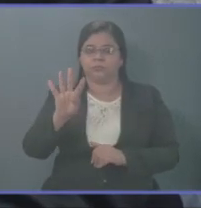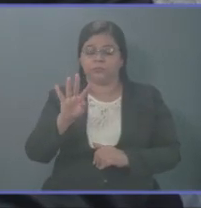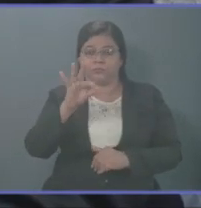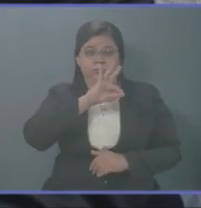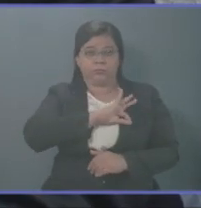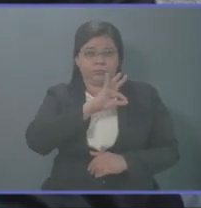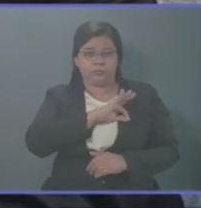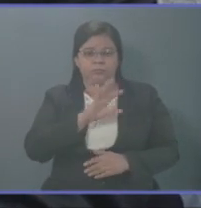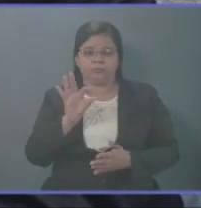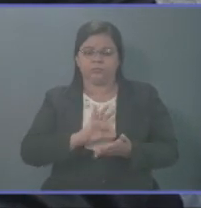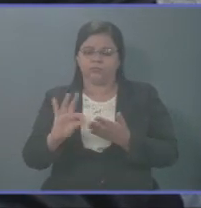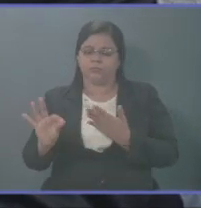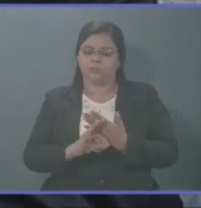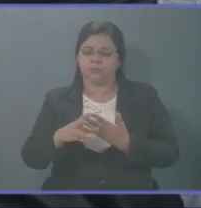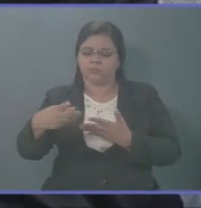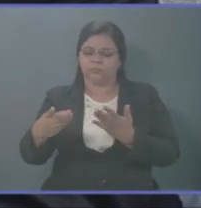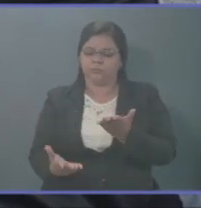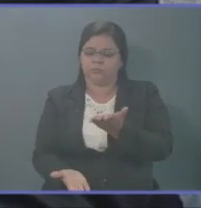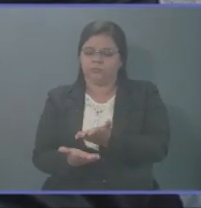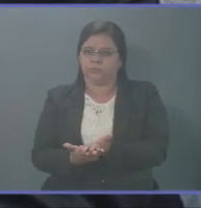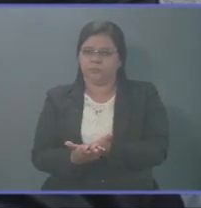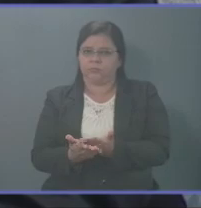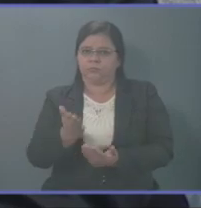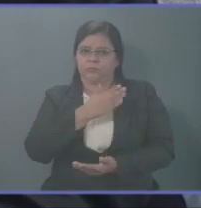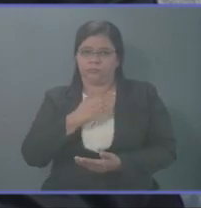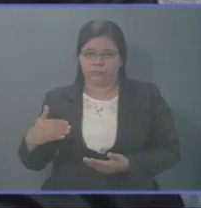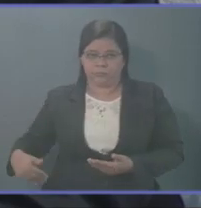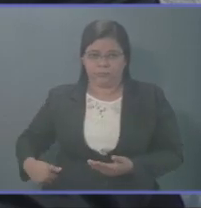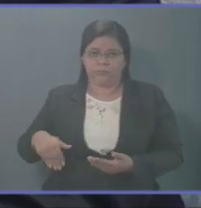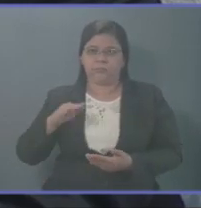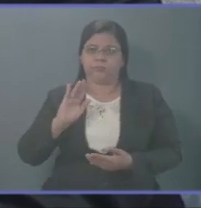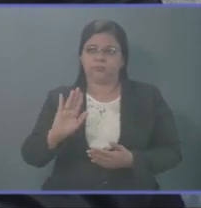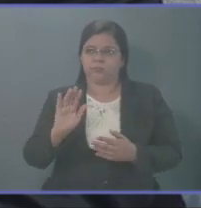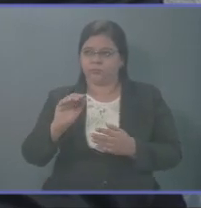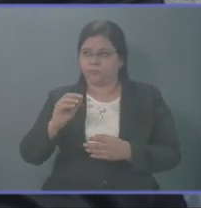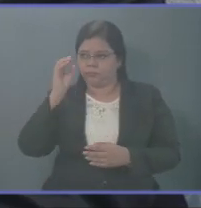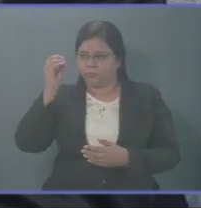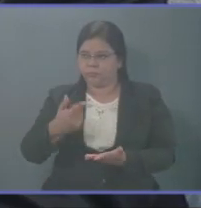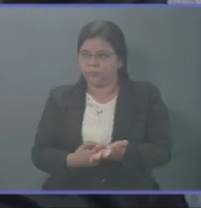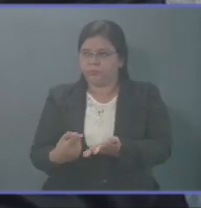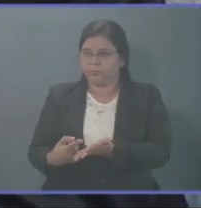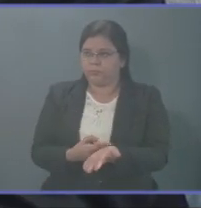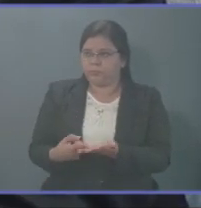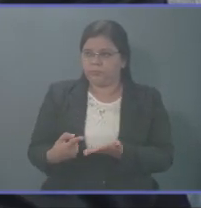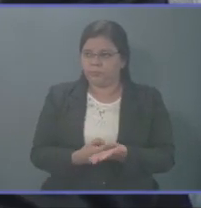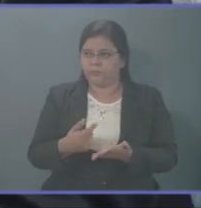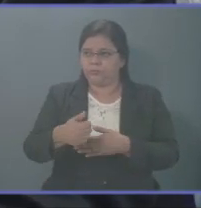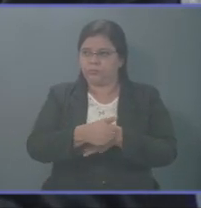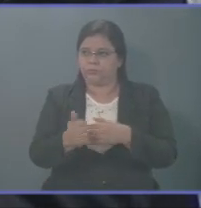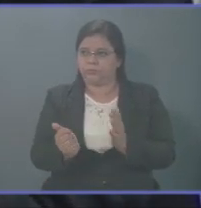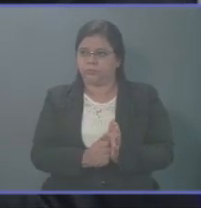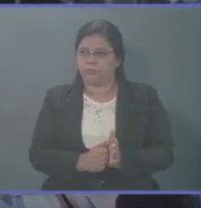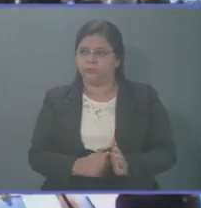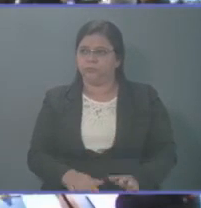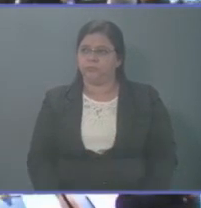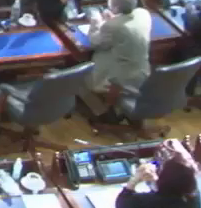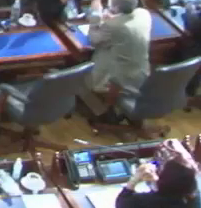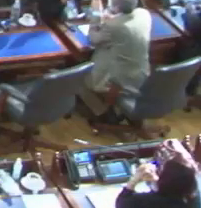su respectivo proyecto de decreto, señor presidente, para la consideración de este honorable Pleno Legislativo.